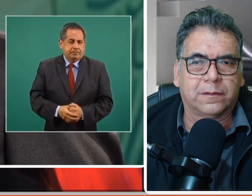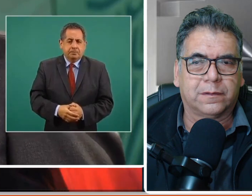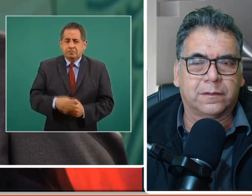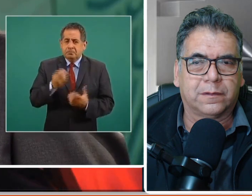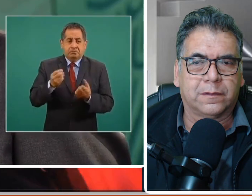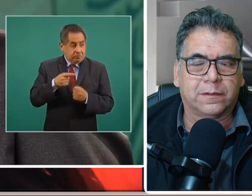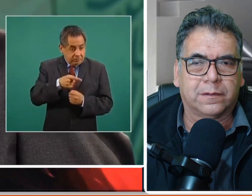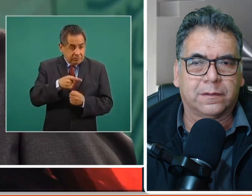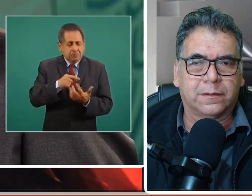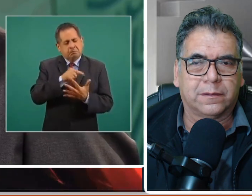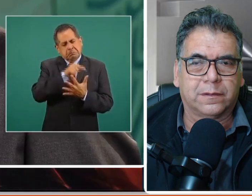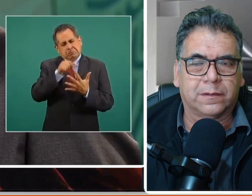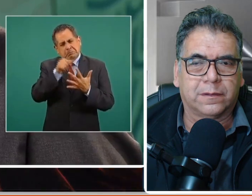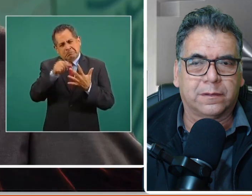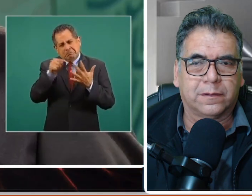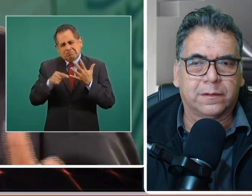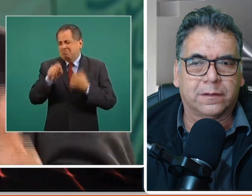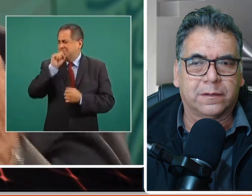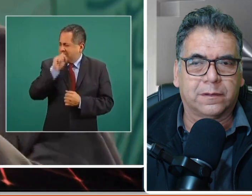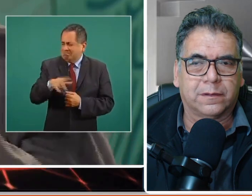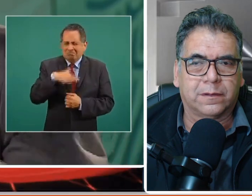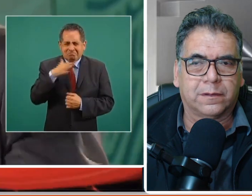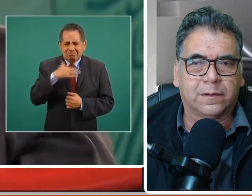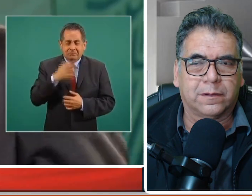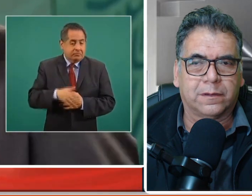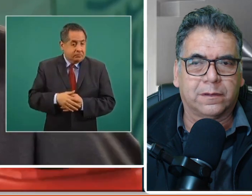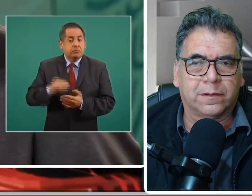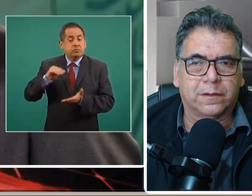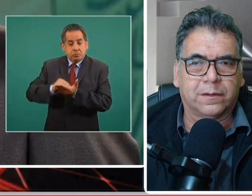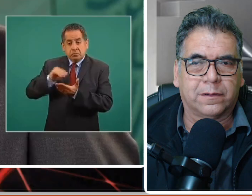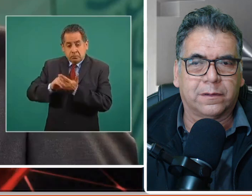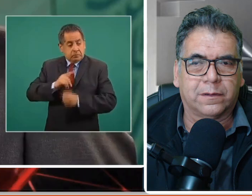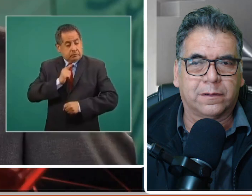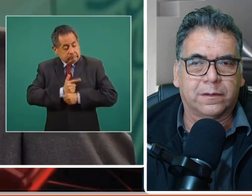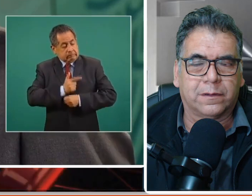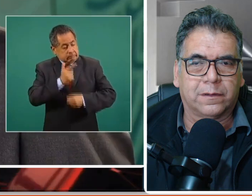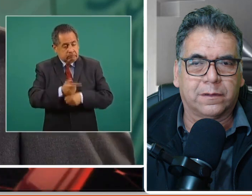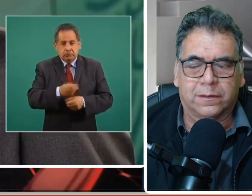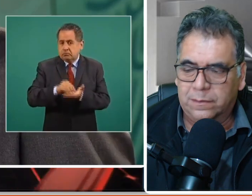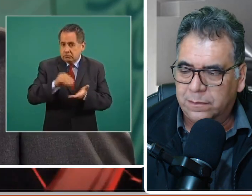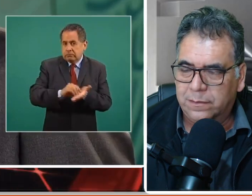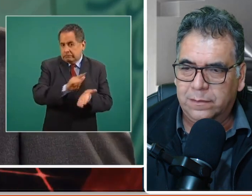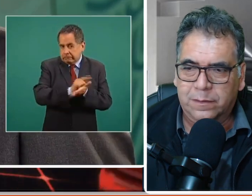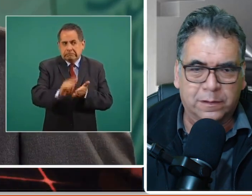muchas otras cosas. Todavía no terminamos de limpiar,